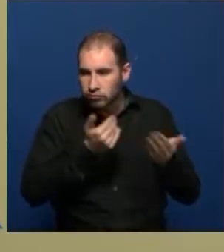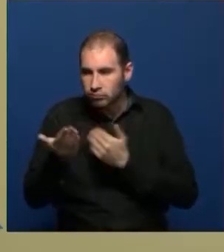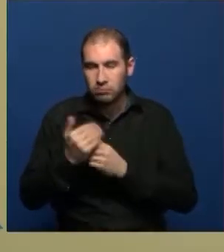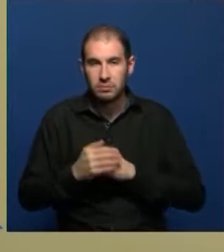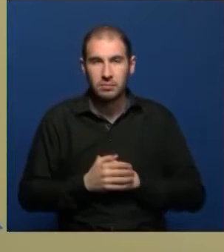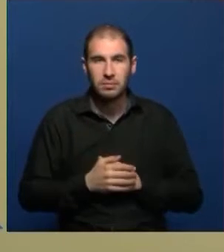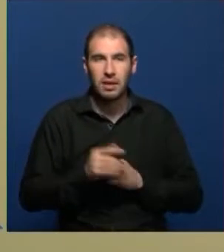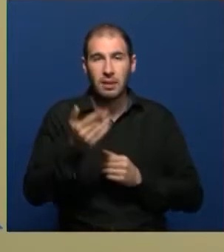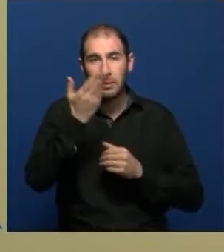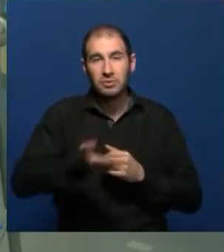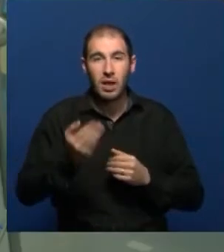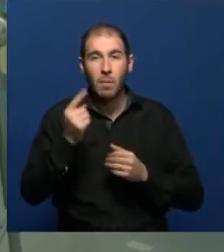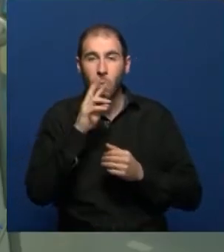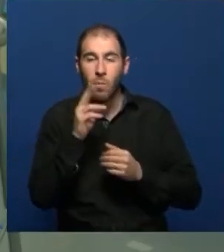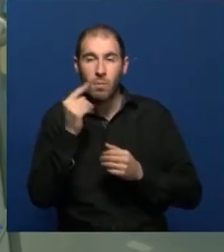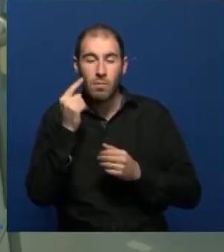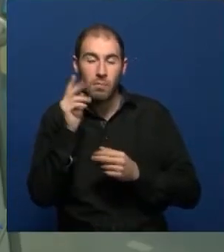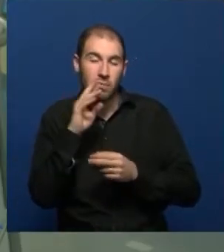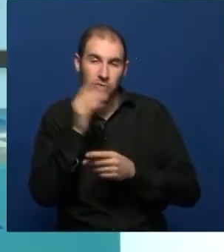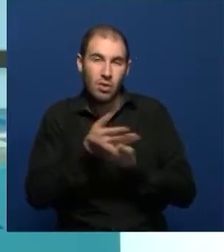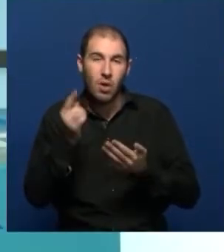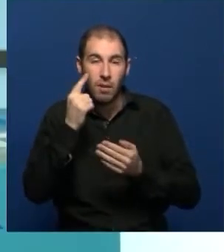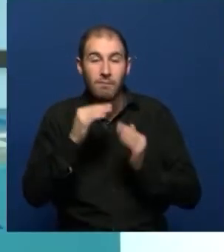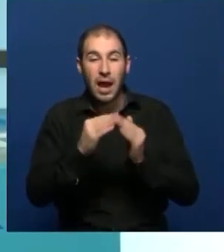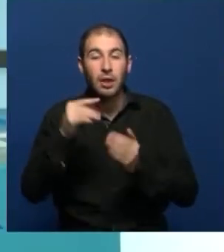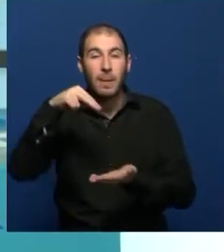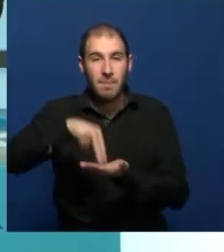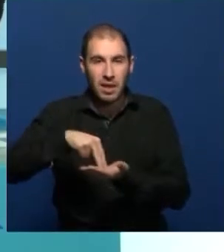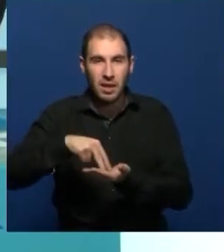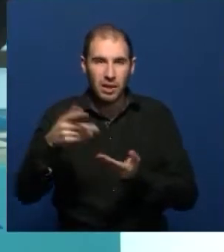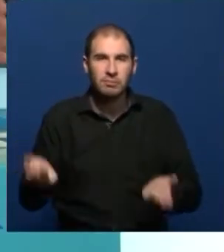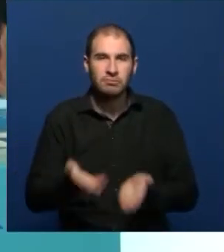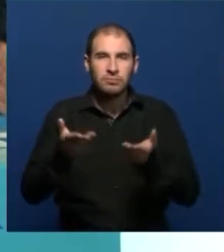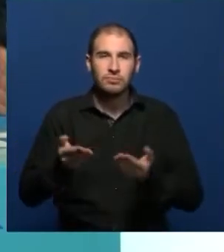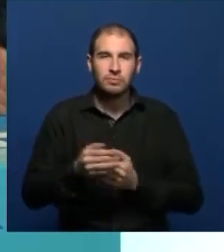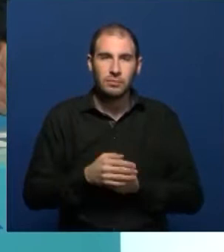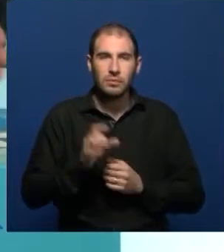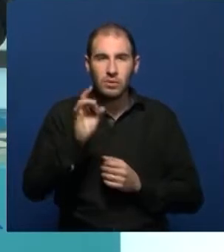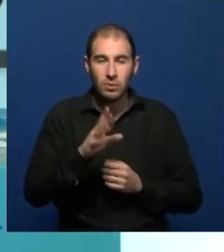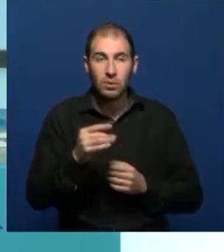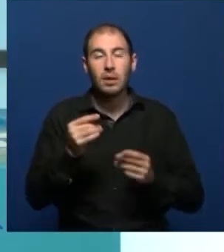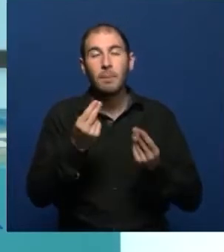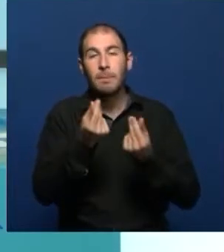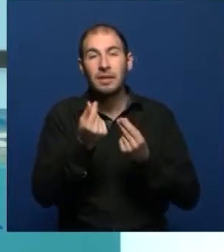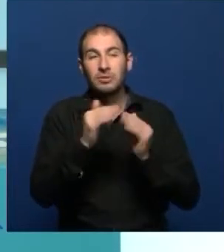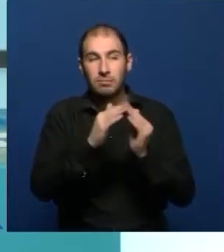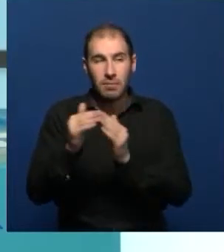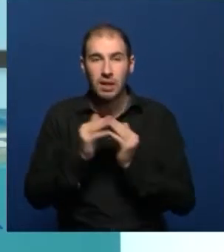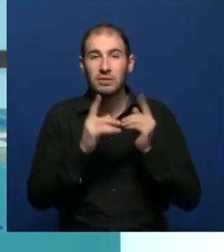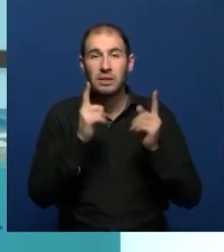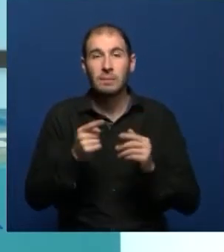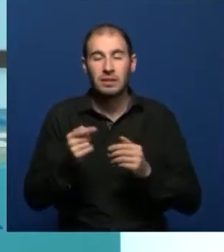aquí vecinos y vecinas del movimiento Barrios de Pie activamente participan no solo del índice barrial de precios, sino también